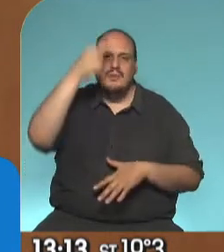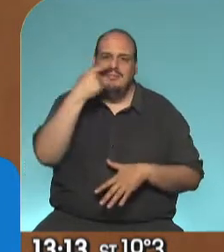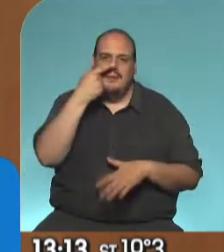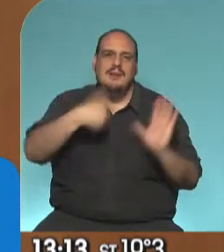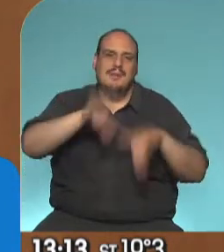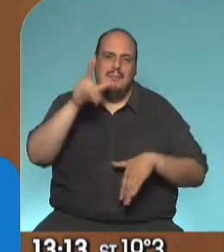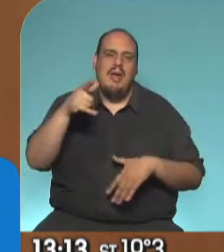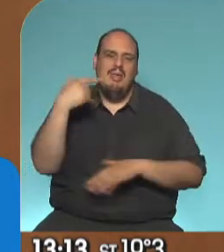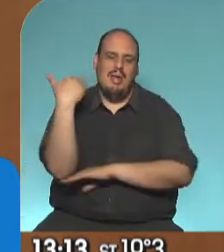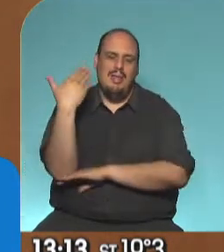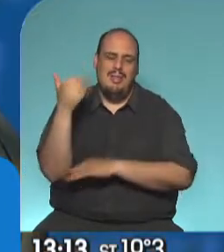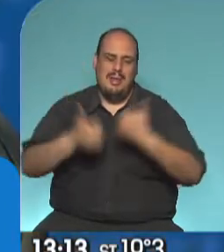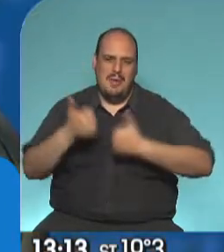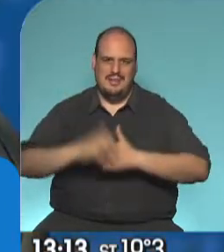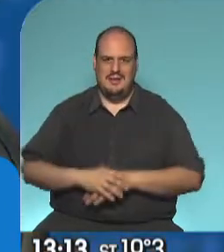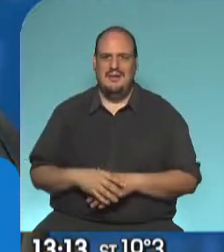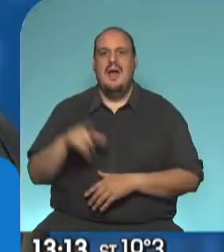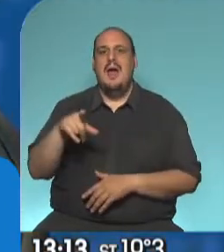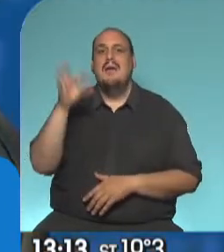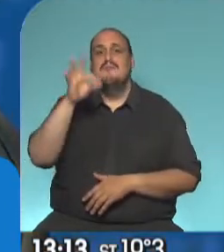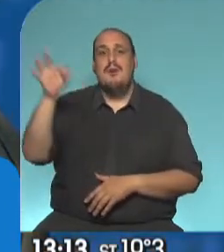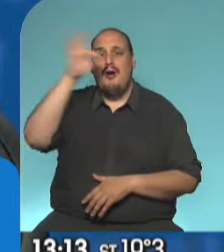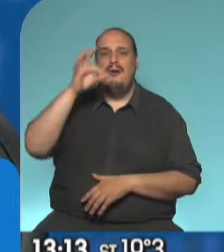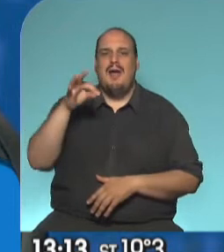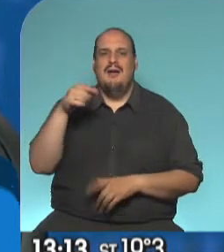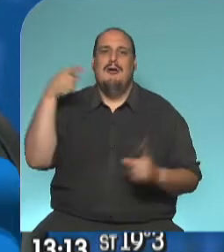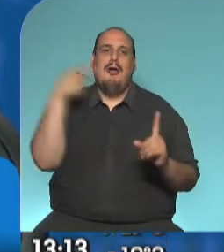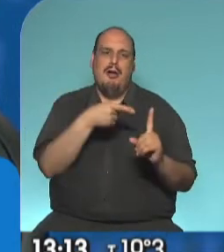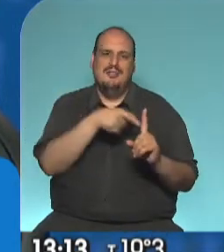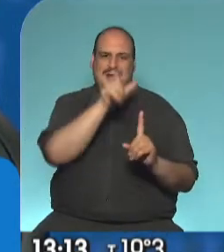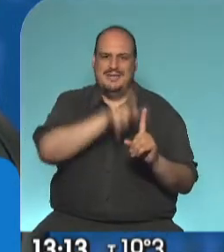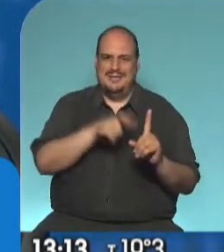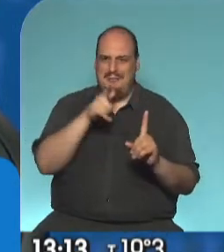ver el momento en el cual la mosca acosa al candidato a vice de Trump.